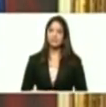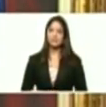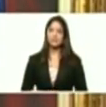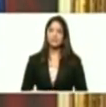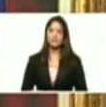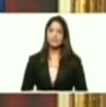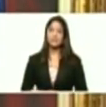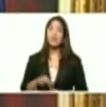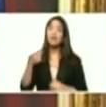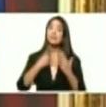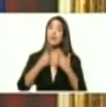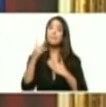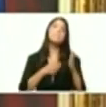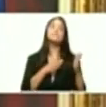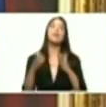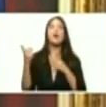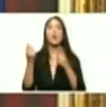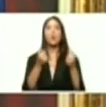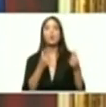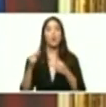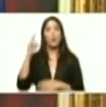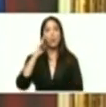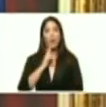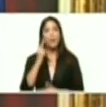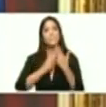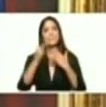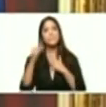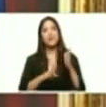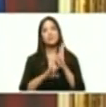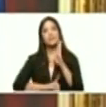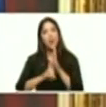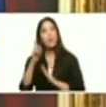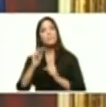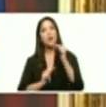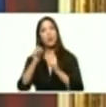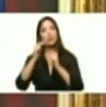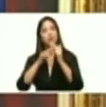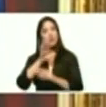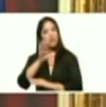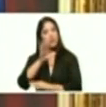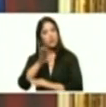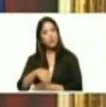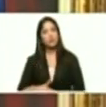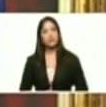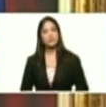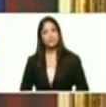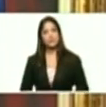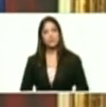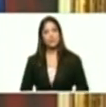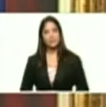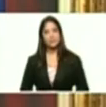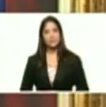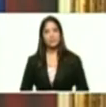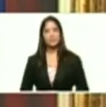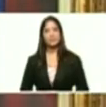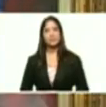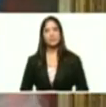Esta agenda económica bolivariana, esta estrategia de desarrollo para construir el futuro y para